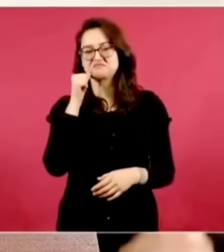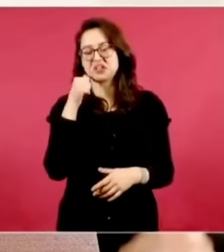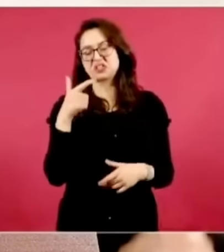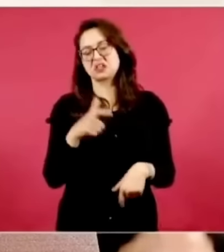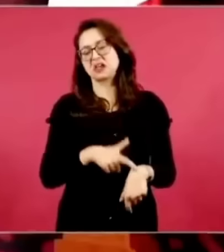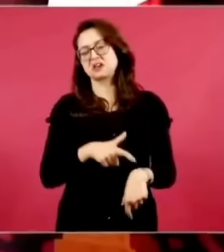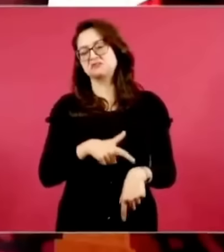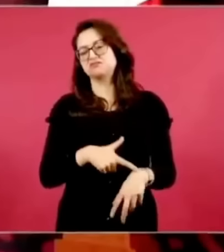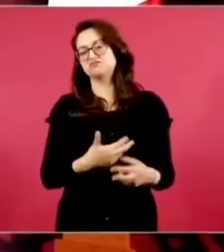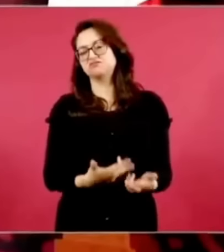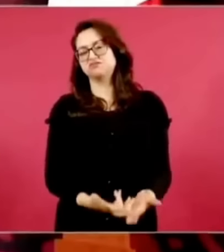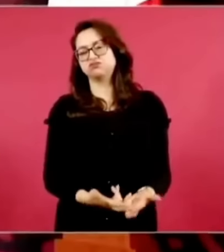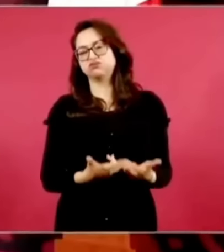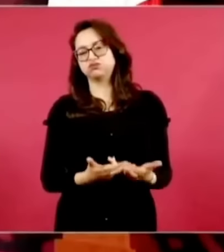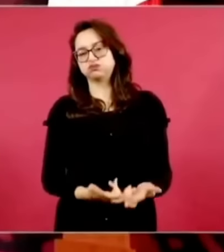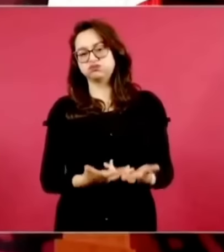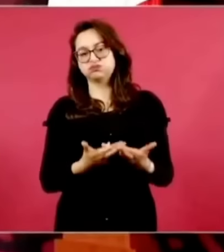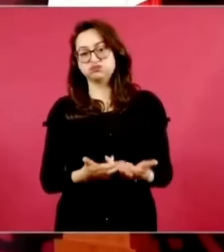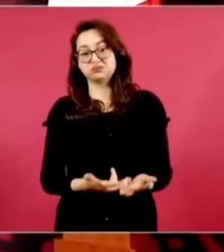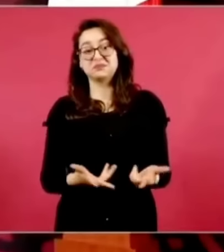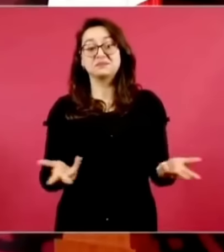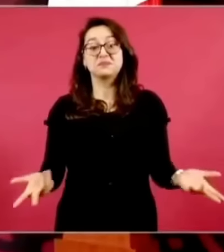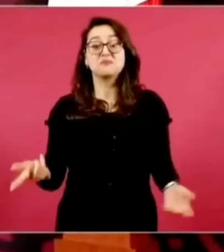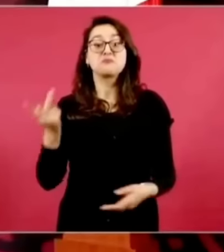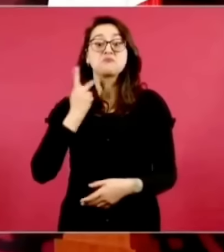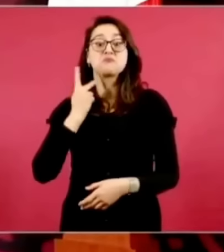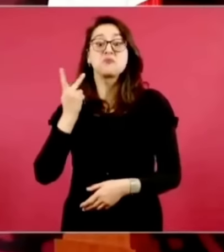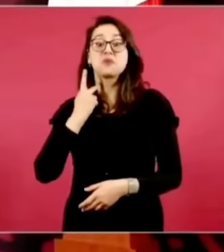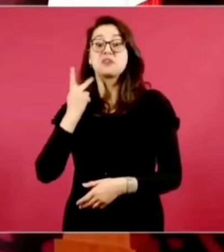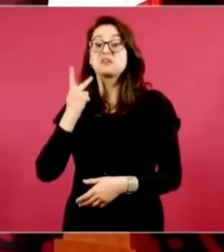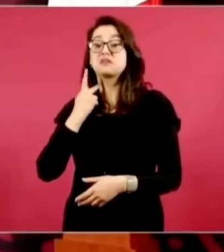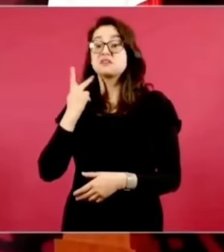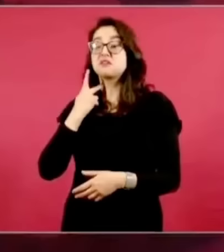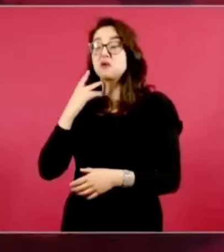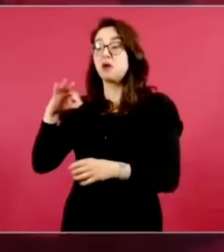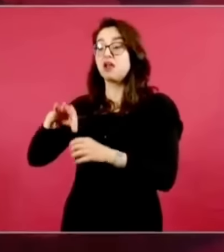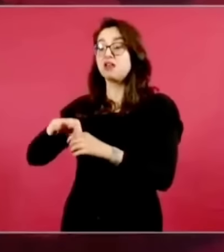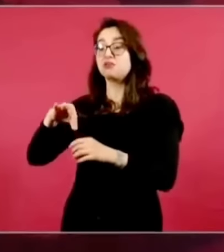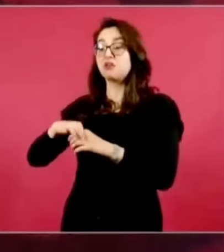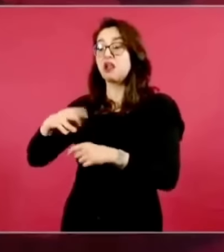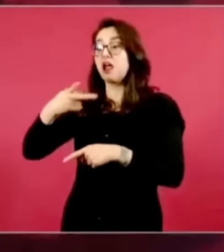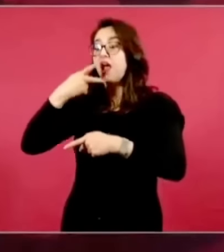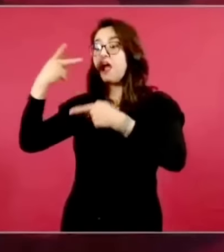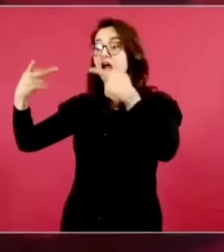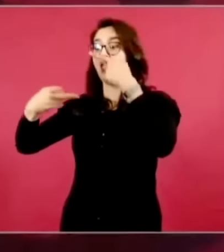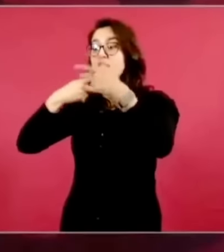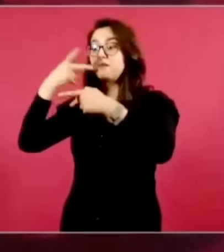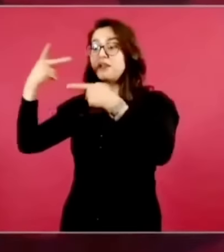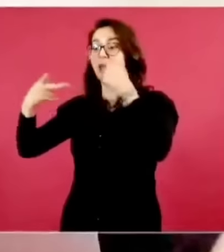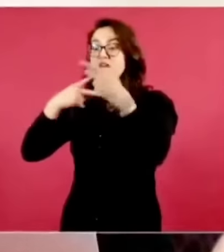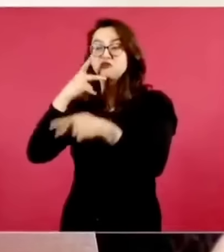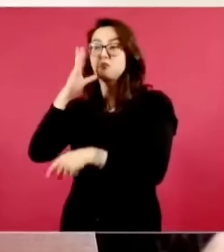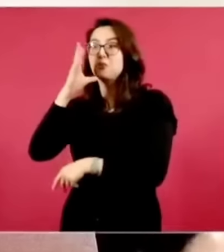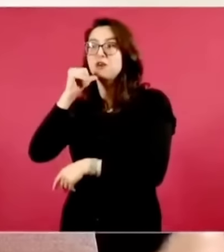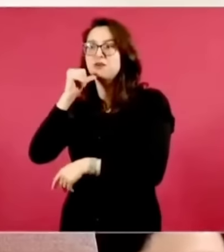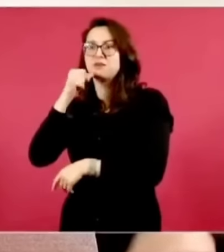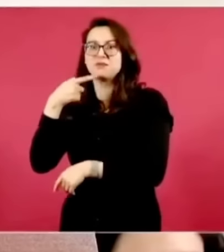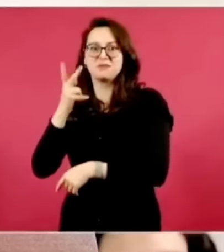este de nada de electoral si podemos hablar es que ellos no son